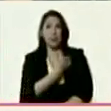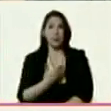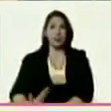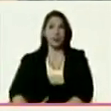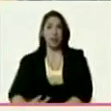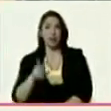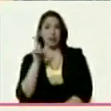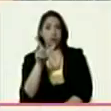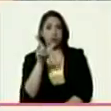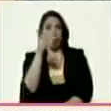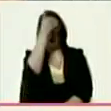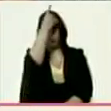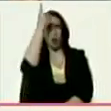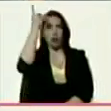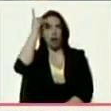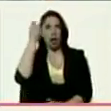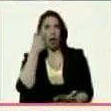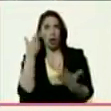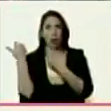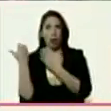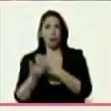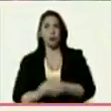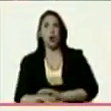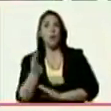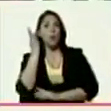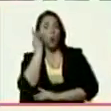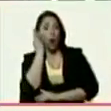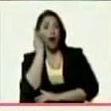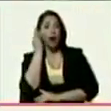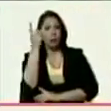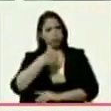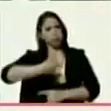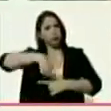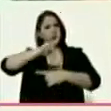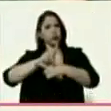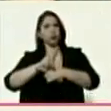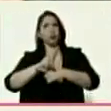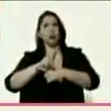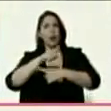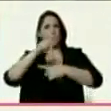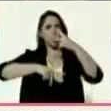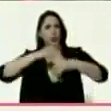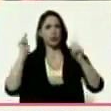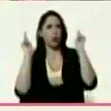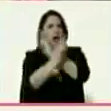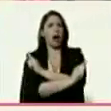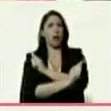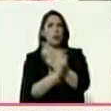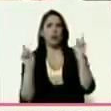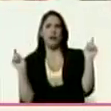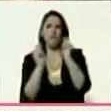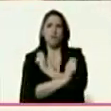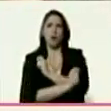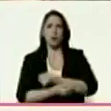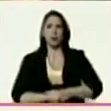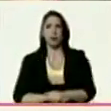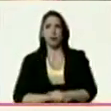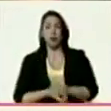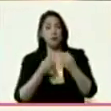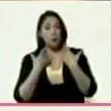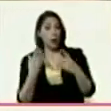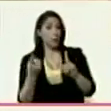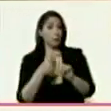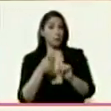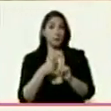Unido de Venezuela, Diosdado Cabello, nuevamente las mujeres protagonistas de estos procesos de cambio y transformación. Bueno, no, en